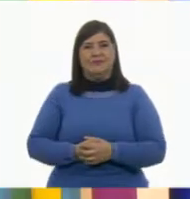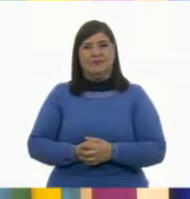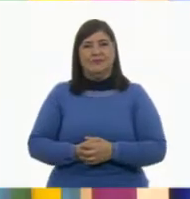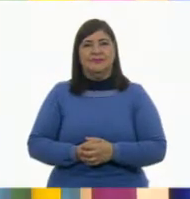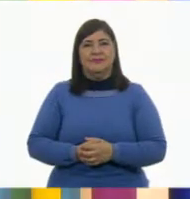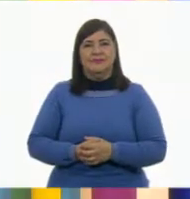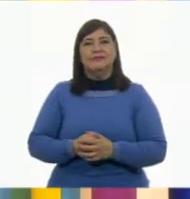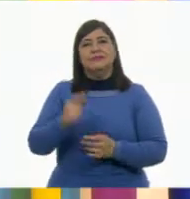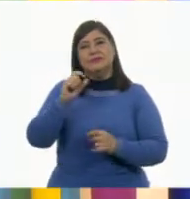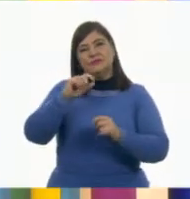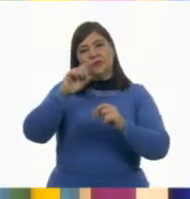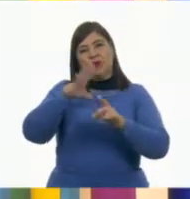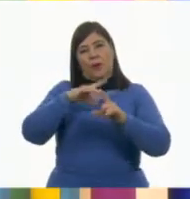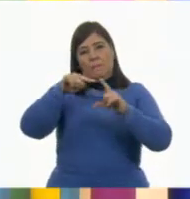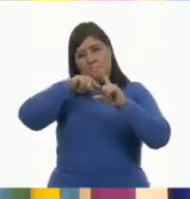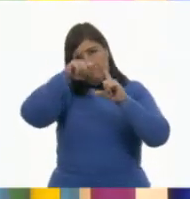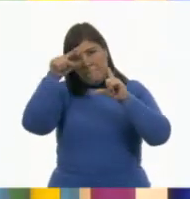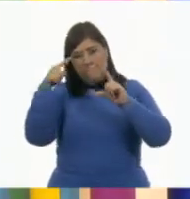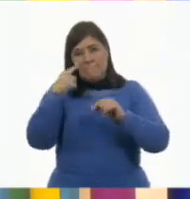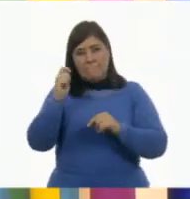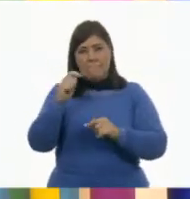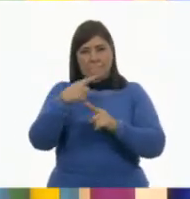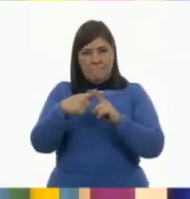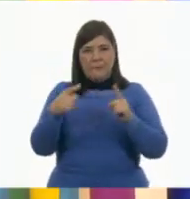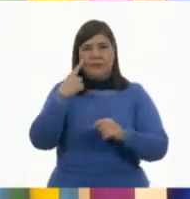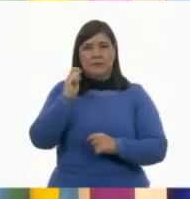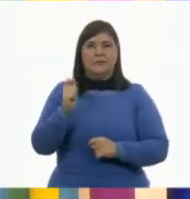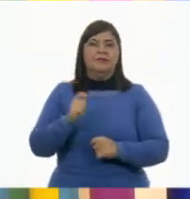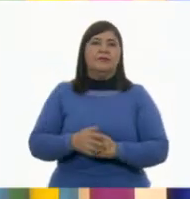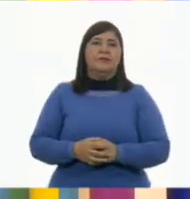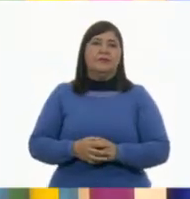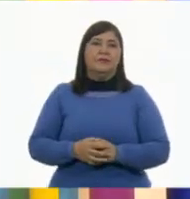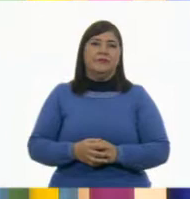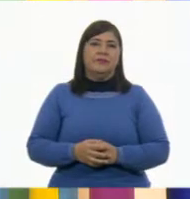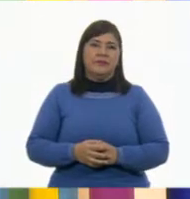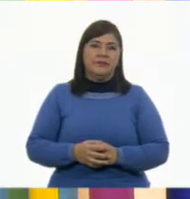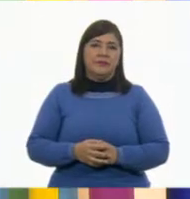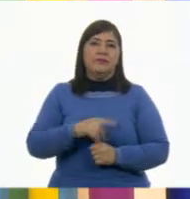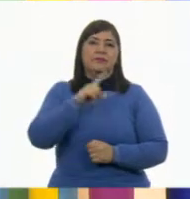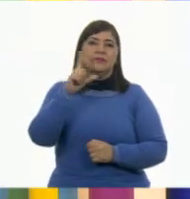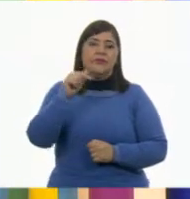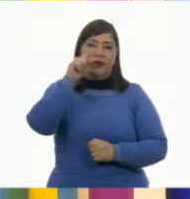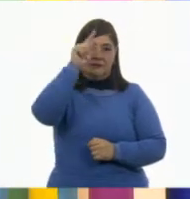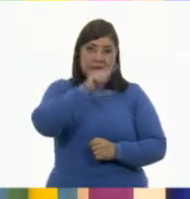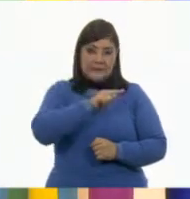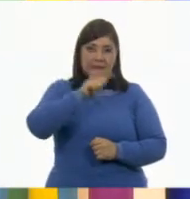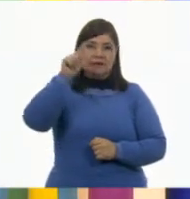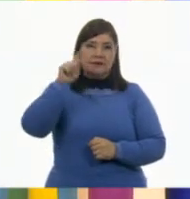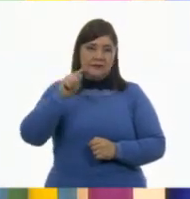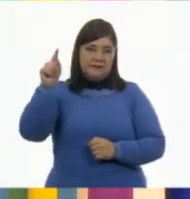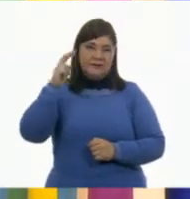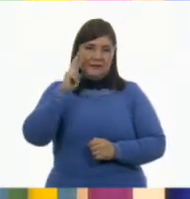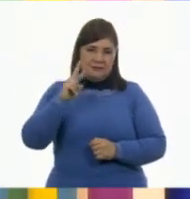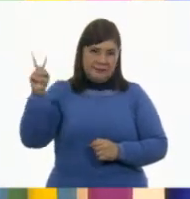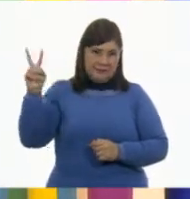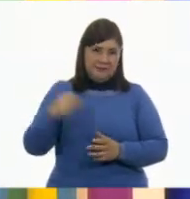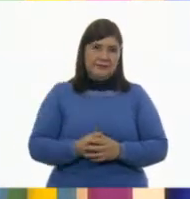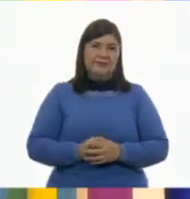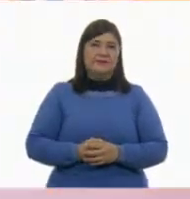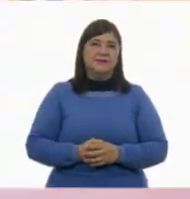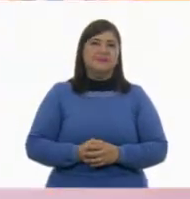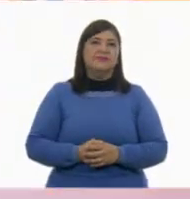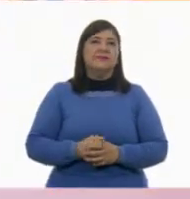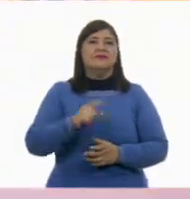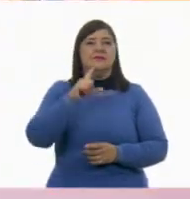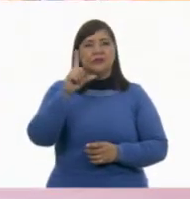Después, círculo, medio círculo hacia afuera. Después, en zigzag. Zigzag. Zigzag. Luego, el que